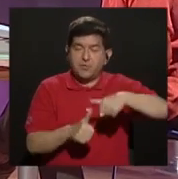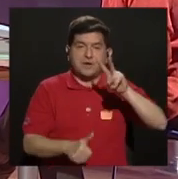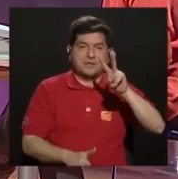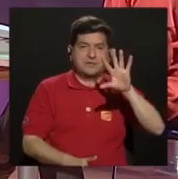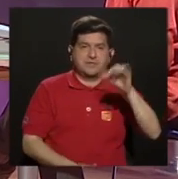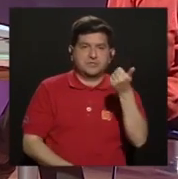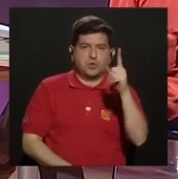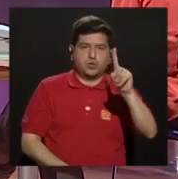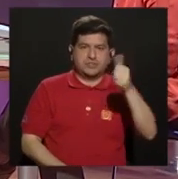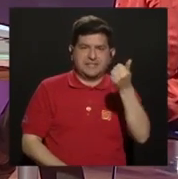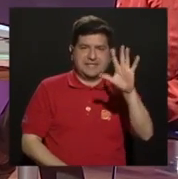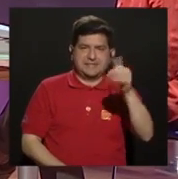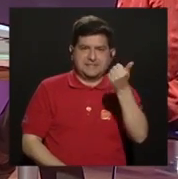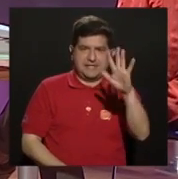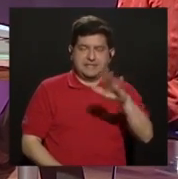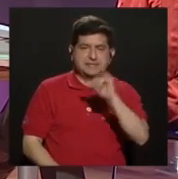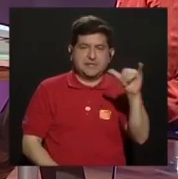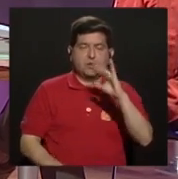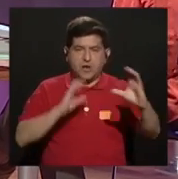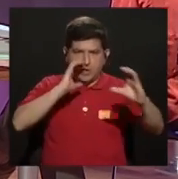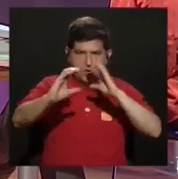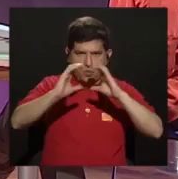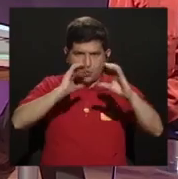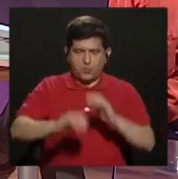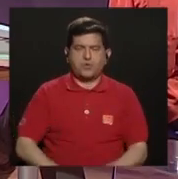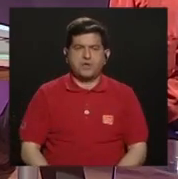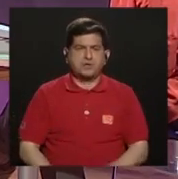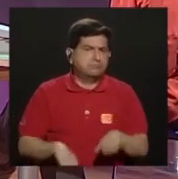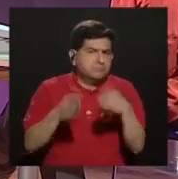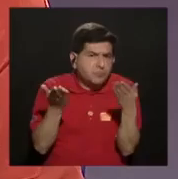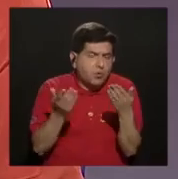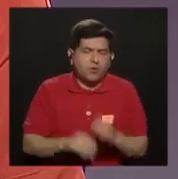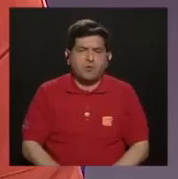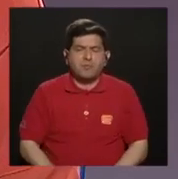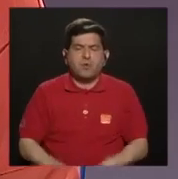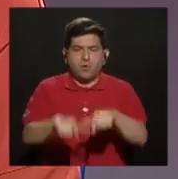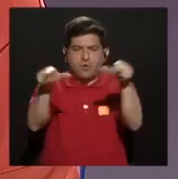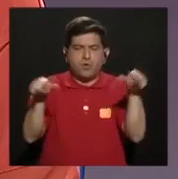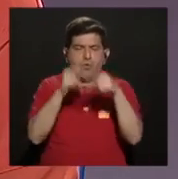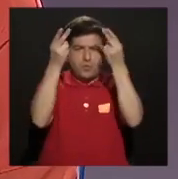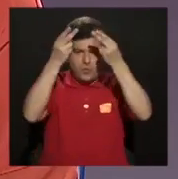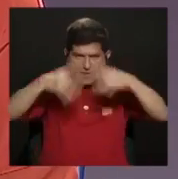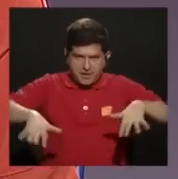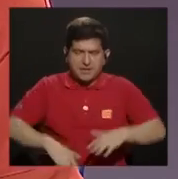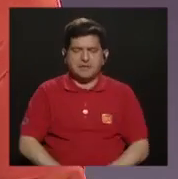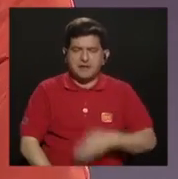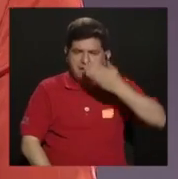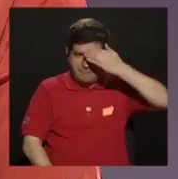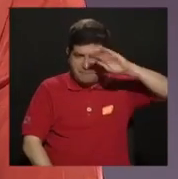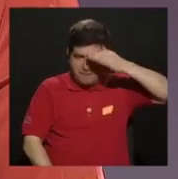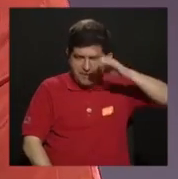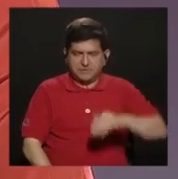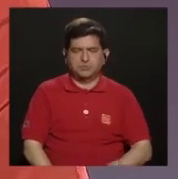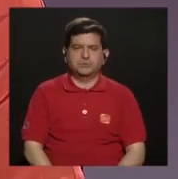2511 1515 y también comunicarse mediante nuestra página de Facebook